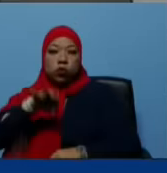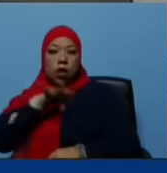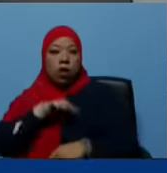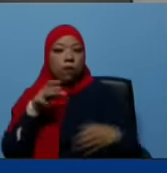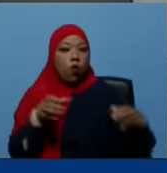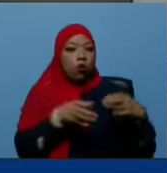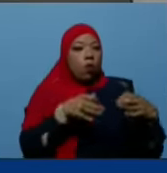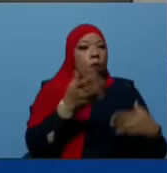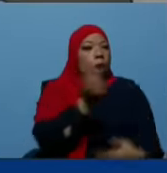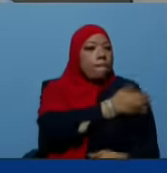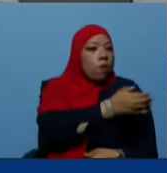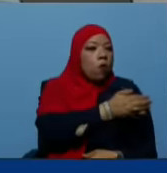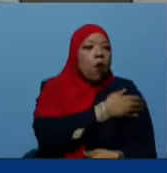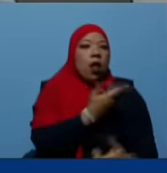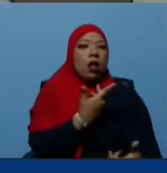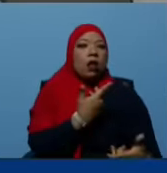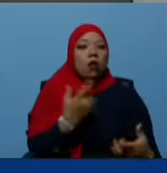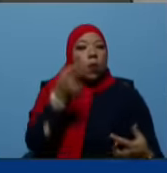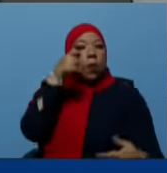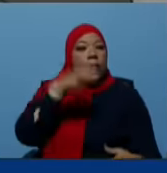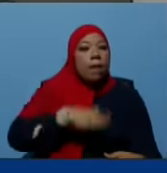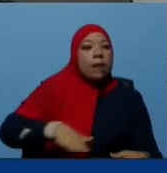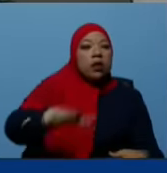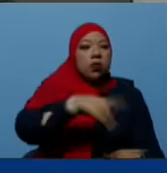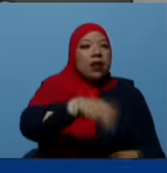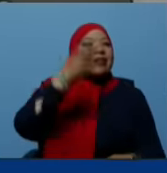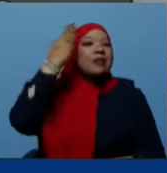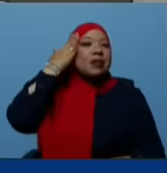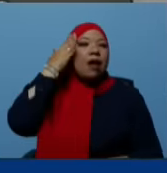claridad, que el pueblo identifica